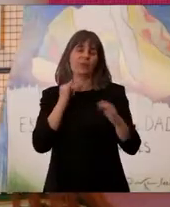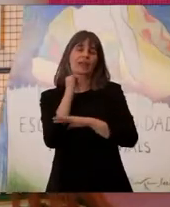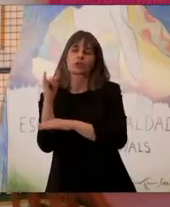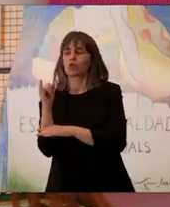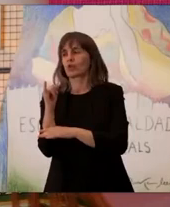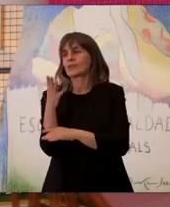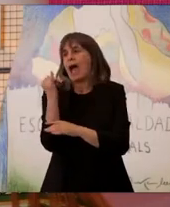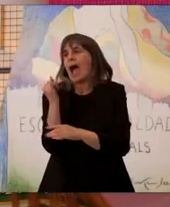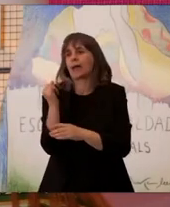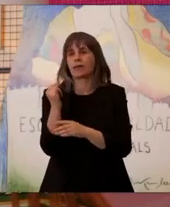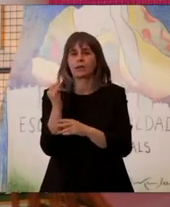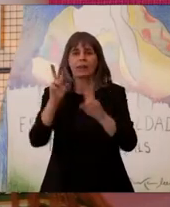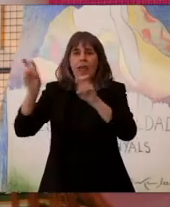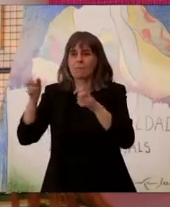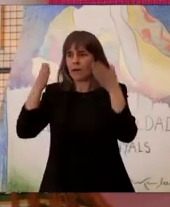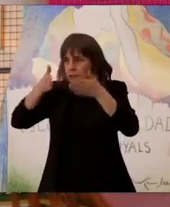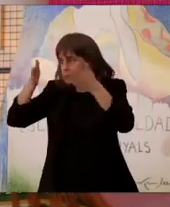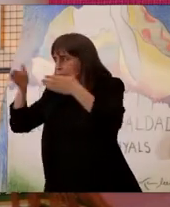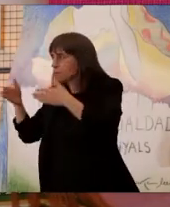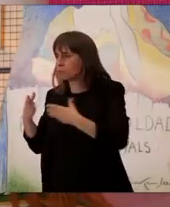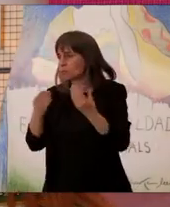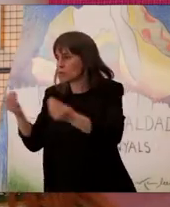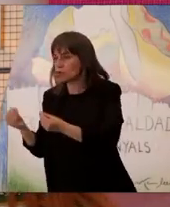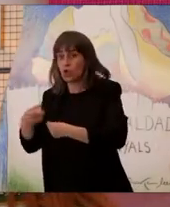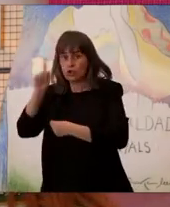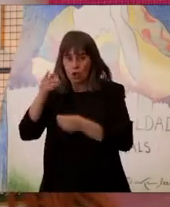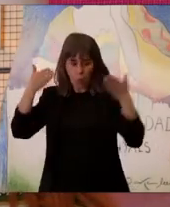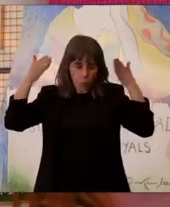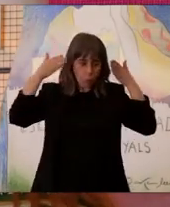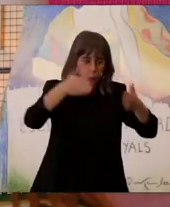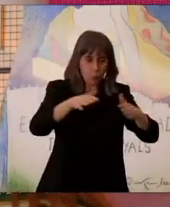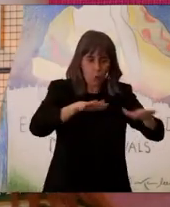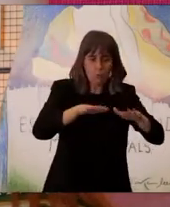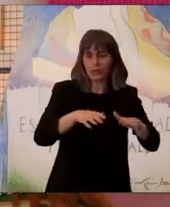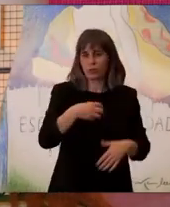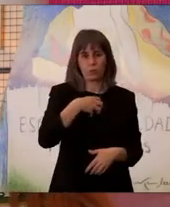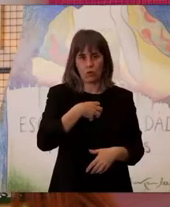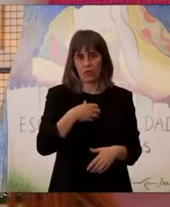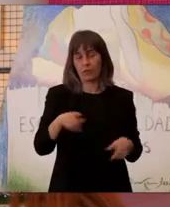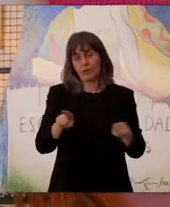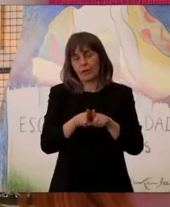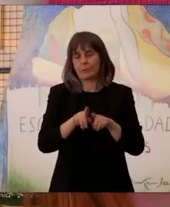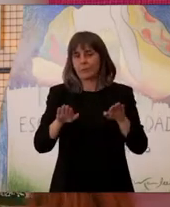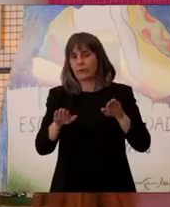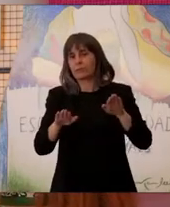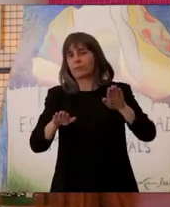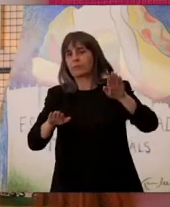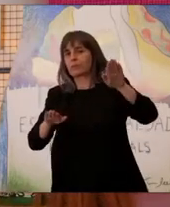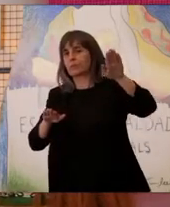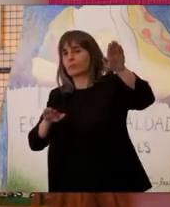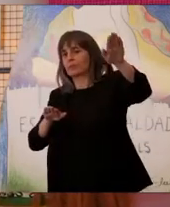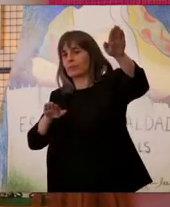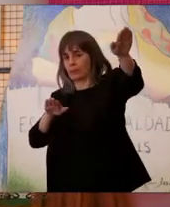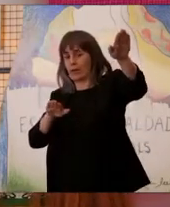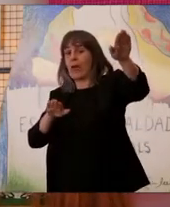por lo tanto no pueden dedicarse solamente a lo que el movimiento les está indicando pero digamos el